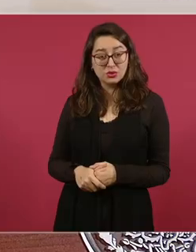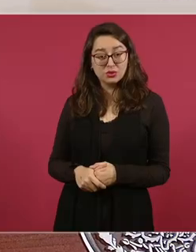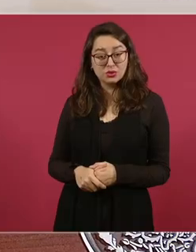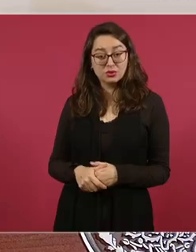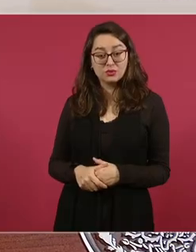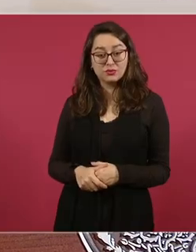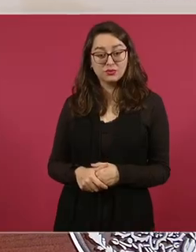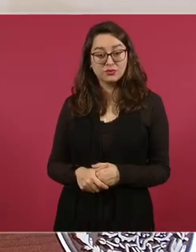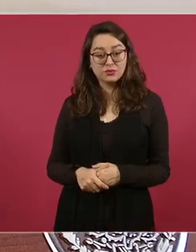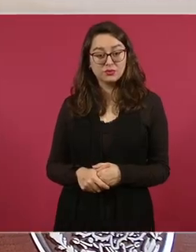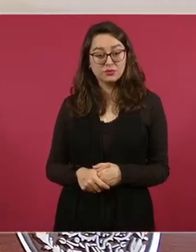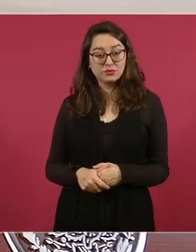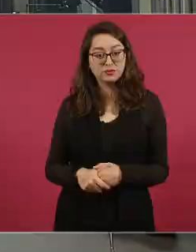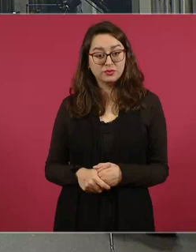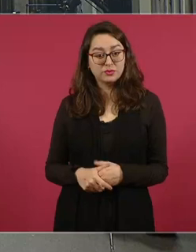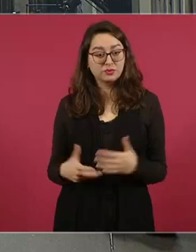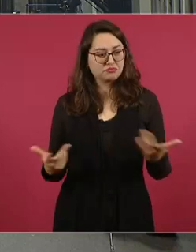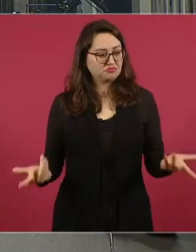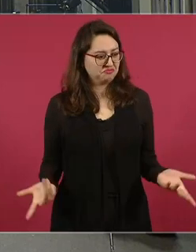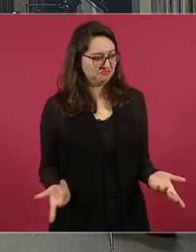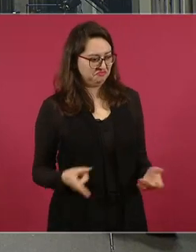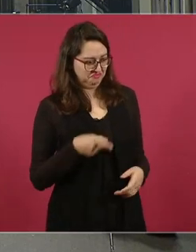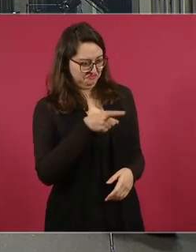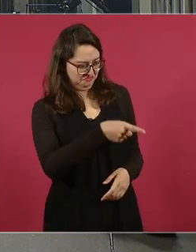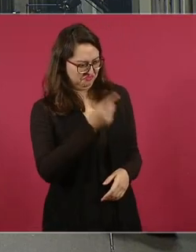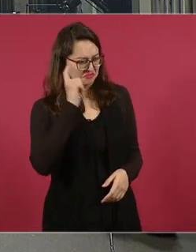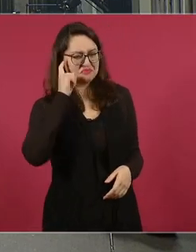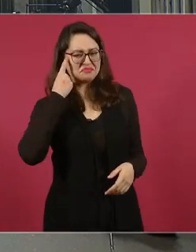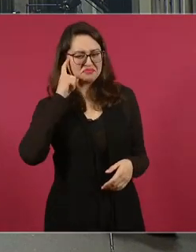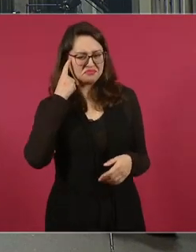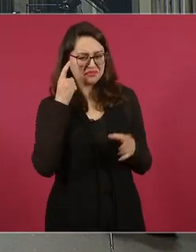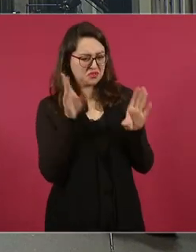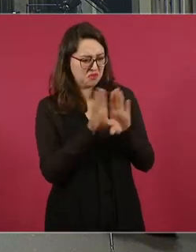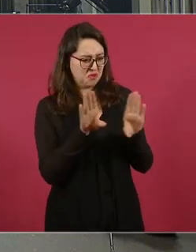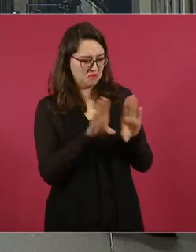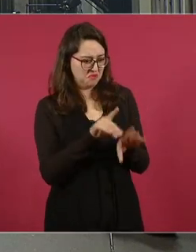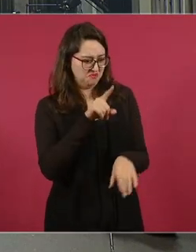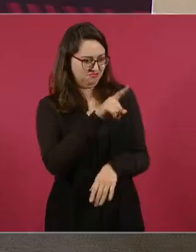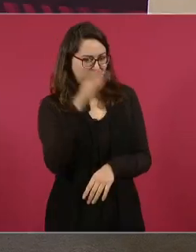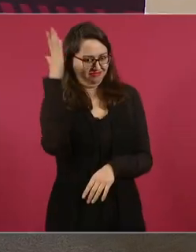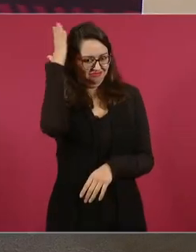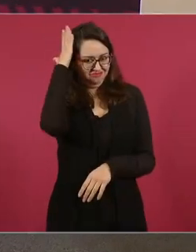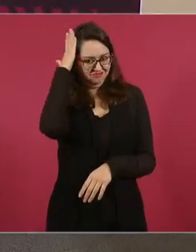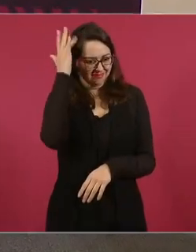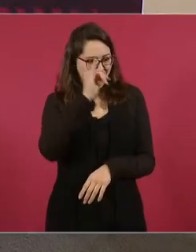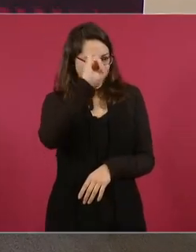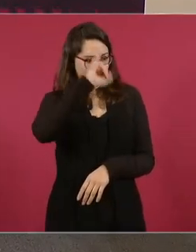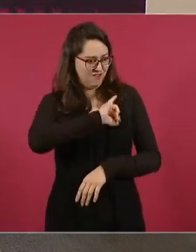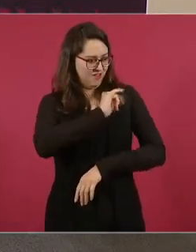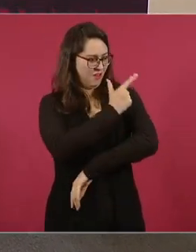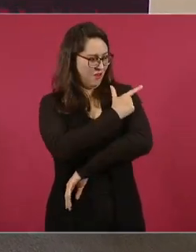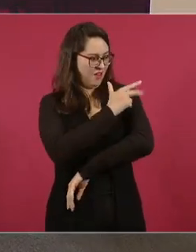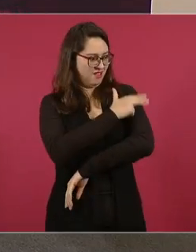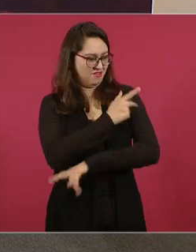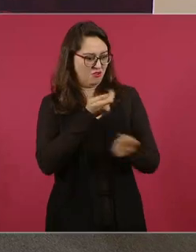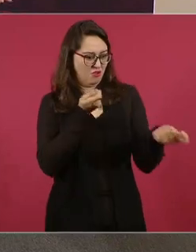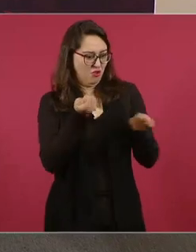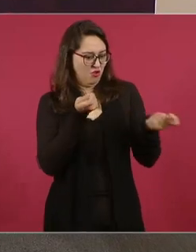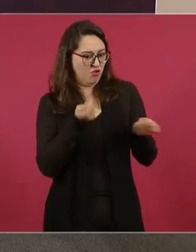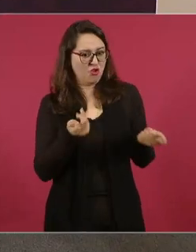¿Cómo se va usted a inconformar si usted va a ser la que va a manejar la guardia? Como si fuese